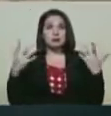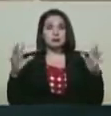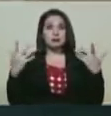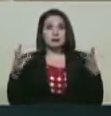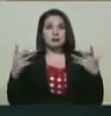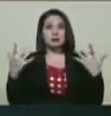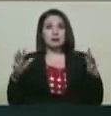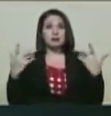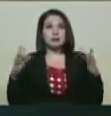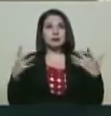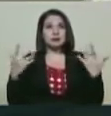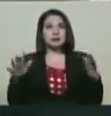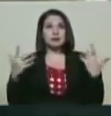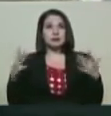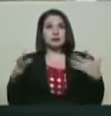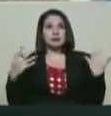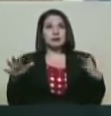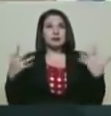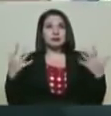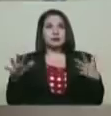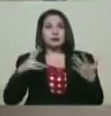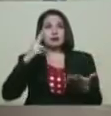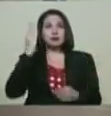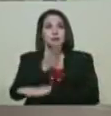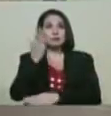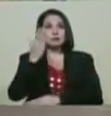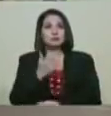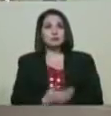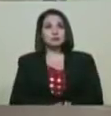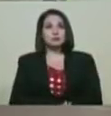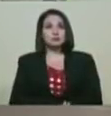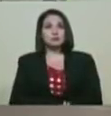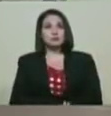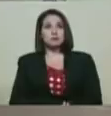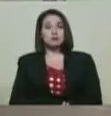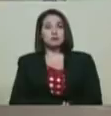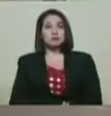¡Cúmplase! Bueno.